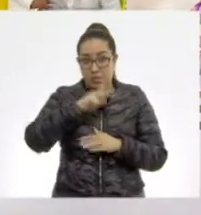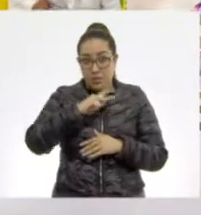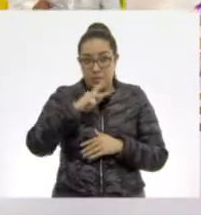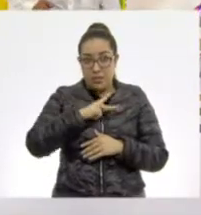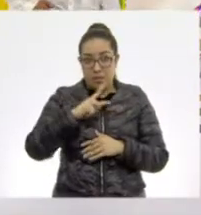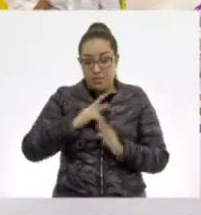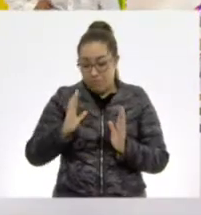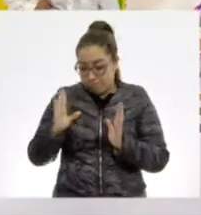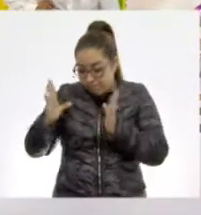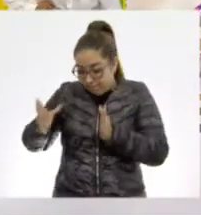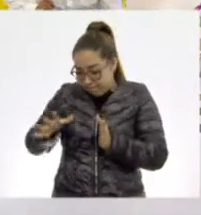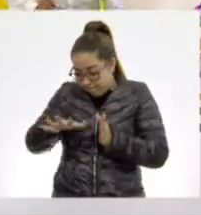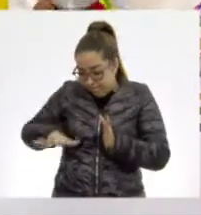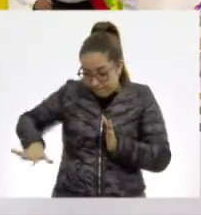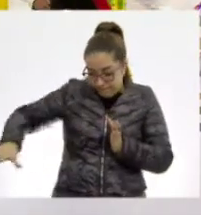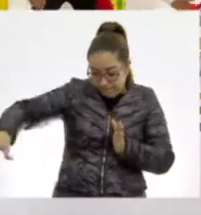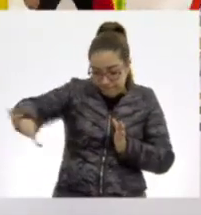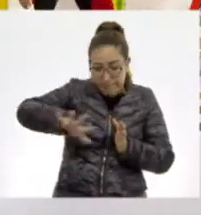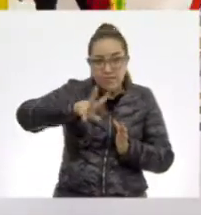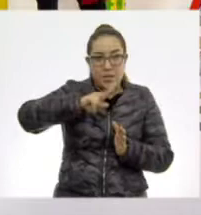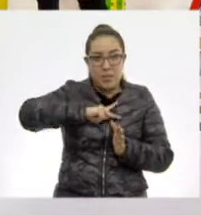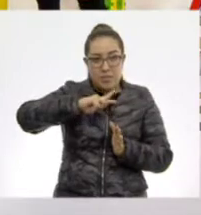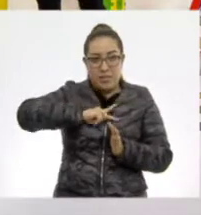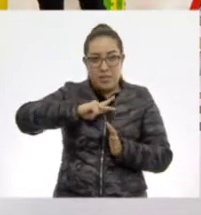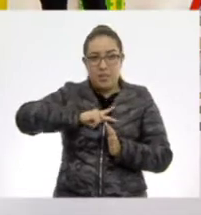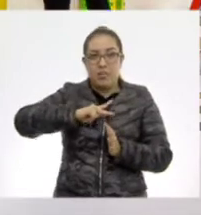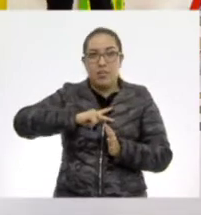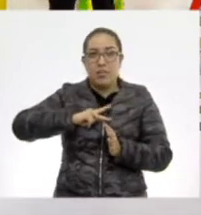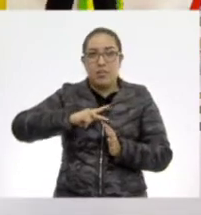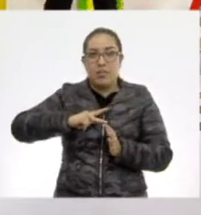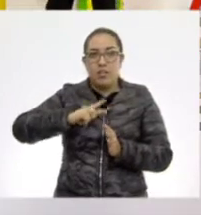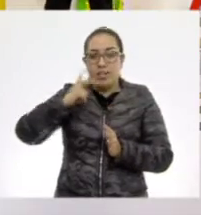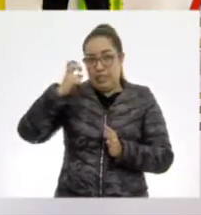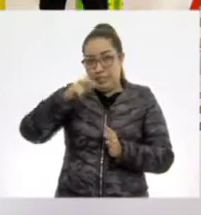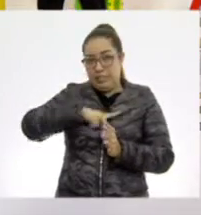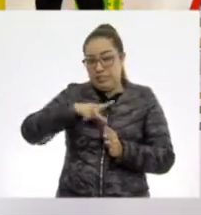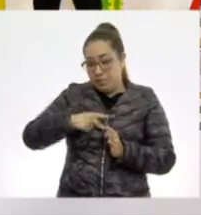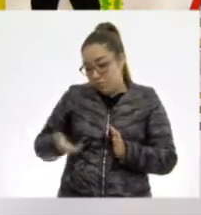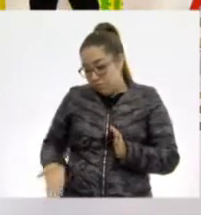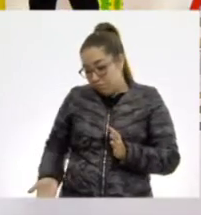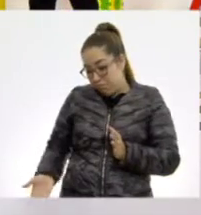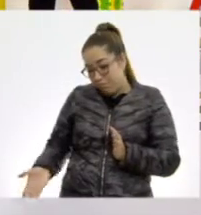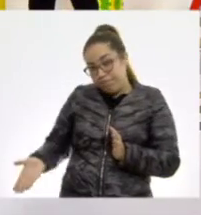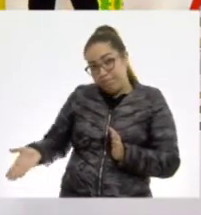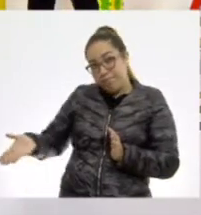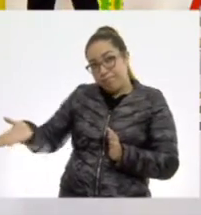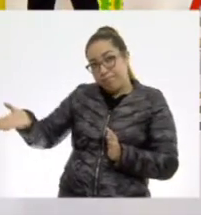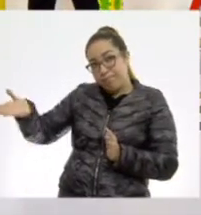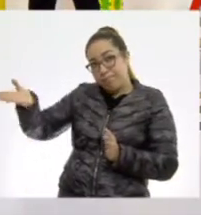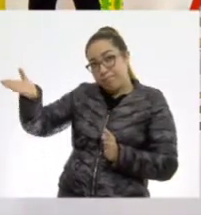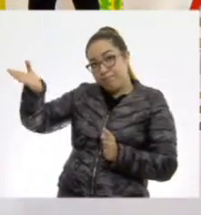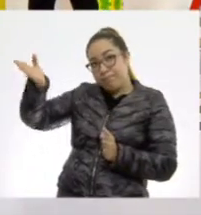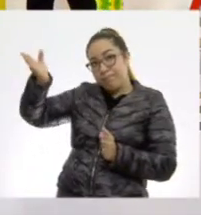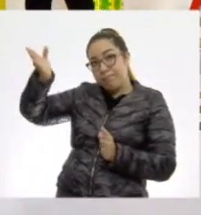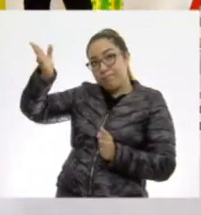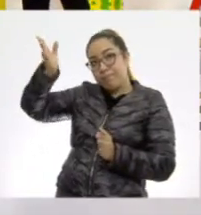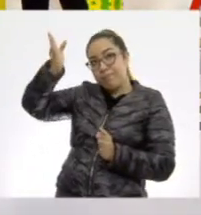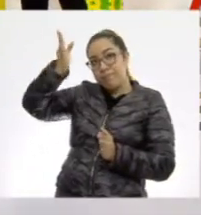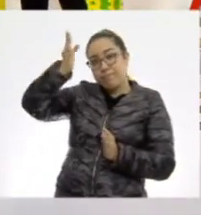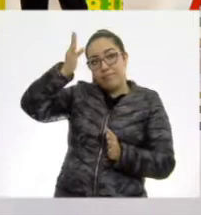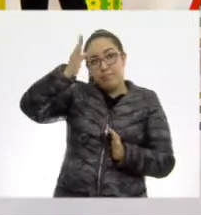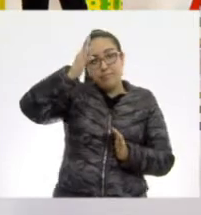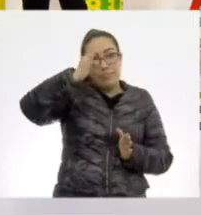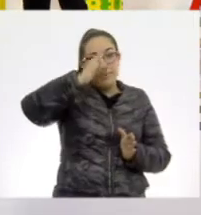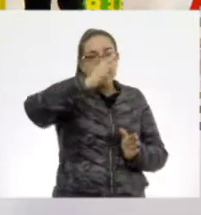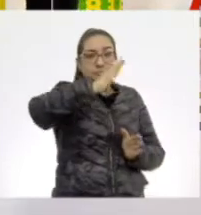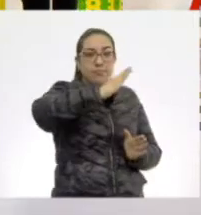este lado, ¿sí? Abajo. Y abajo sube, aquí. Sube... Sube, llega al centro, da la vuelta del